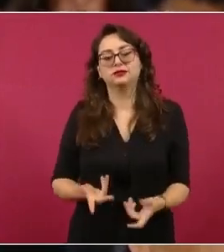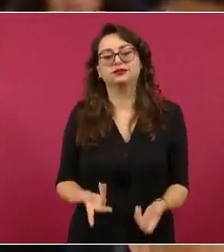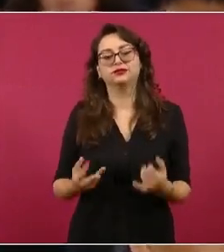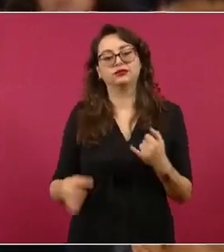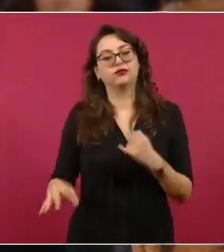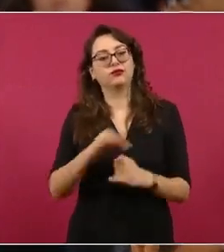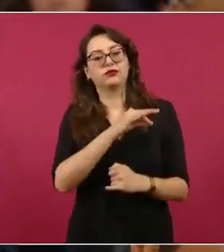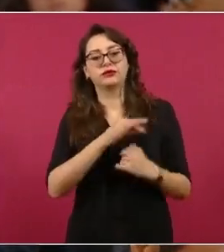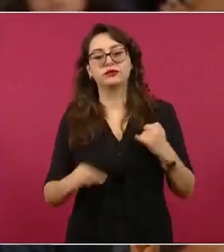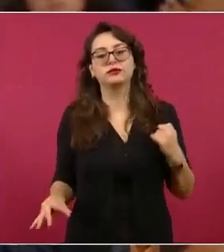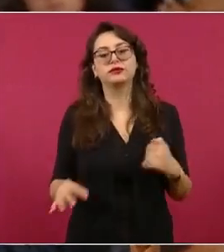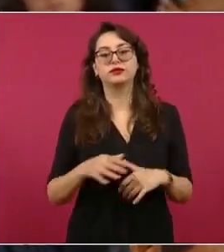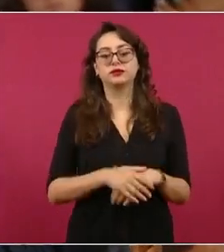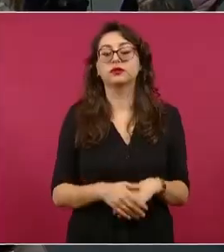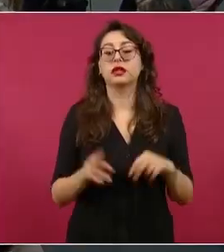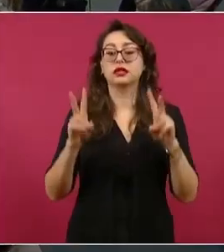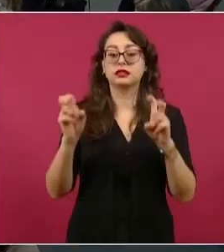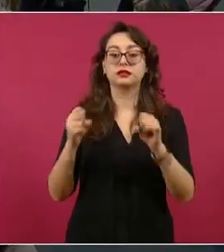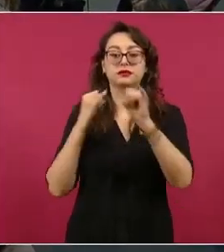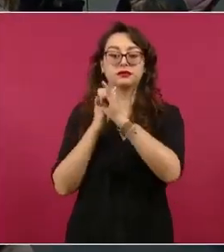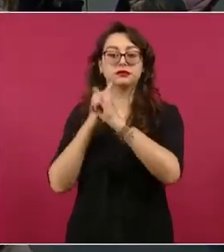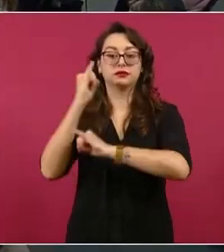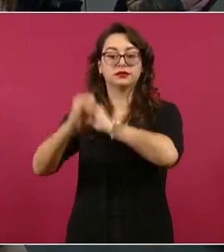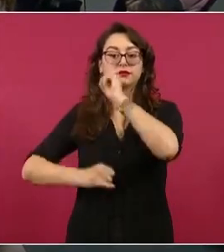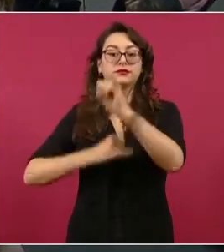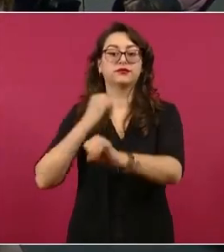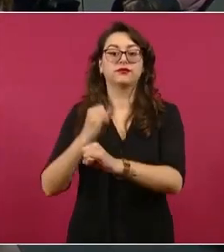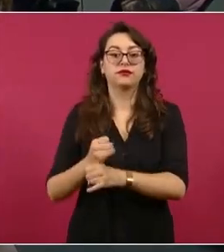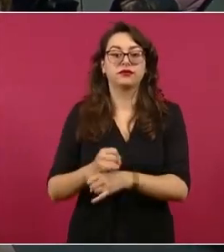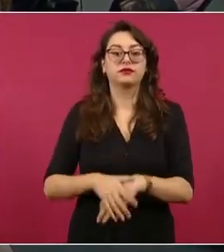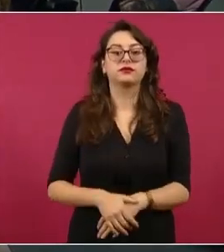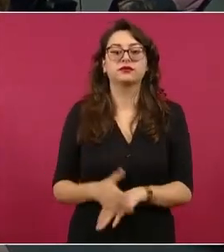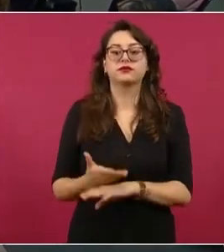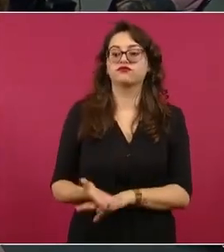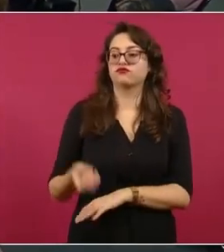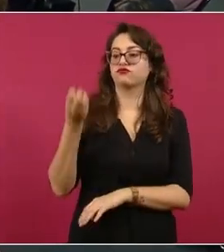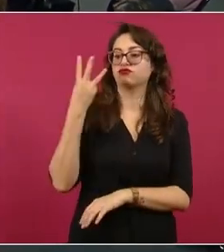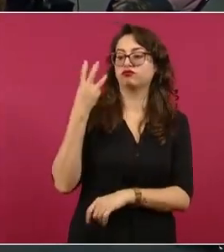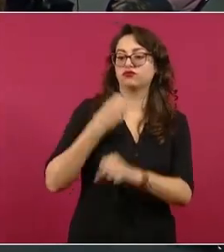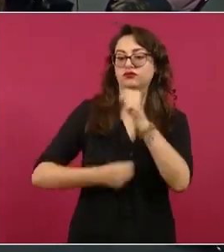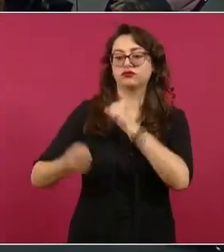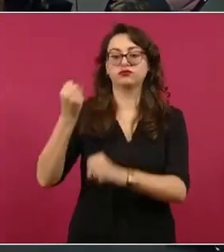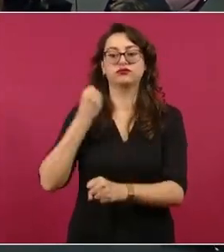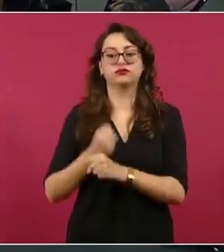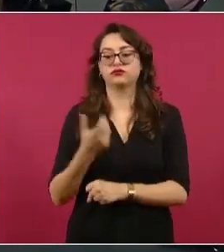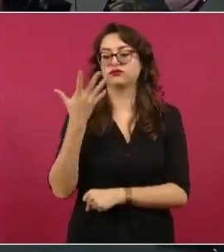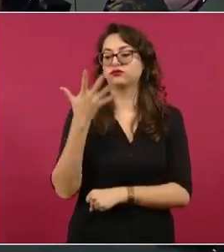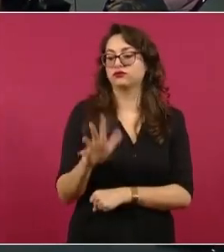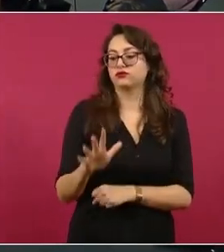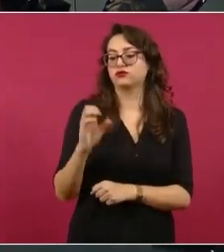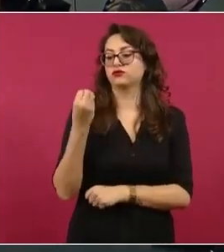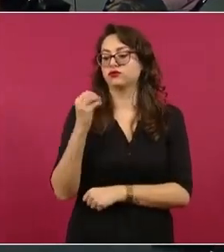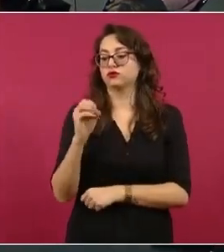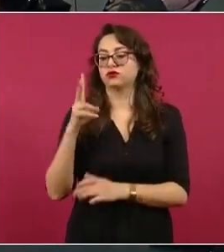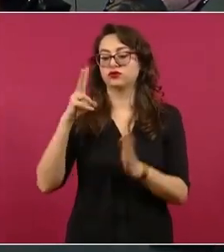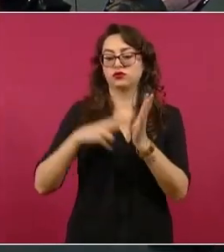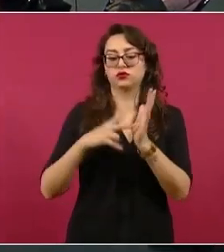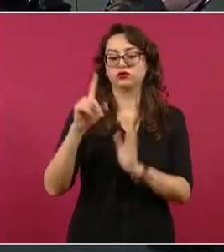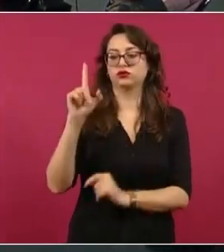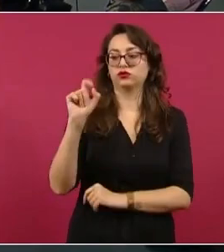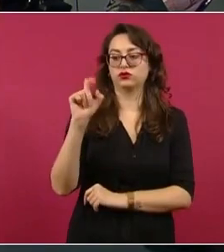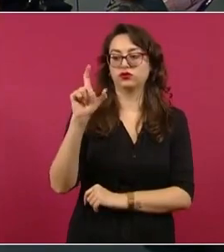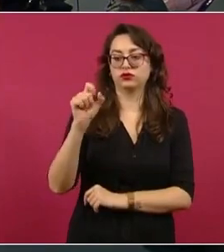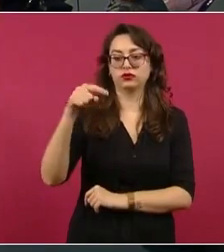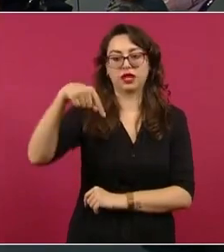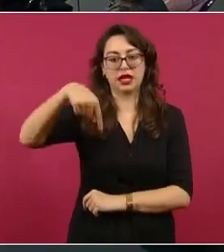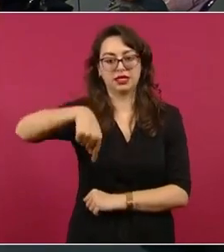quiero tocar un tema de carácter internacional. Hace casi 3 años, el 10 de octubre del 2020, se detuvo de manera irregular en